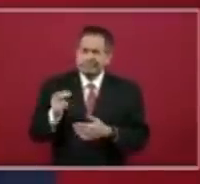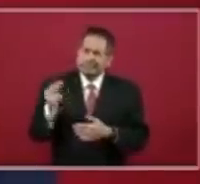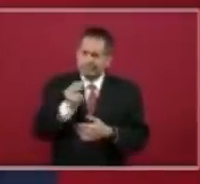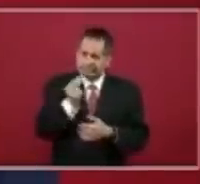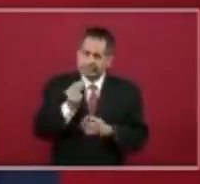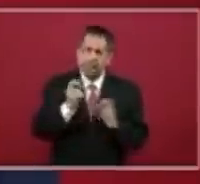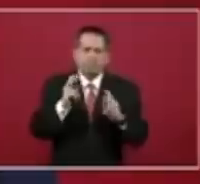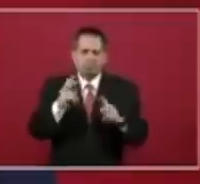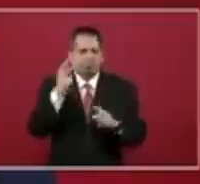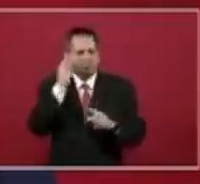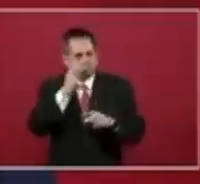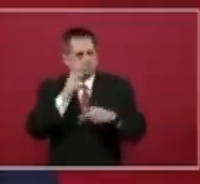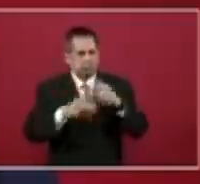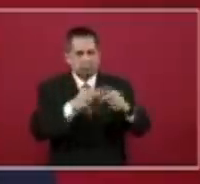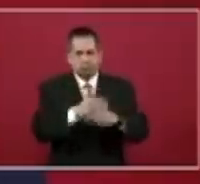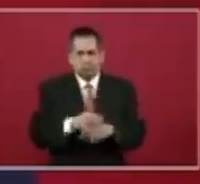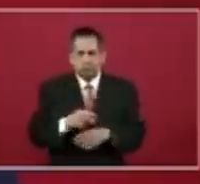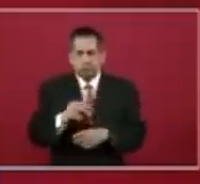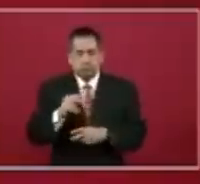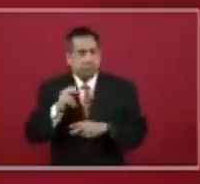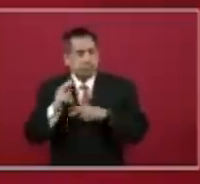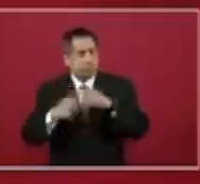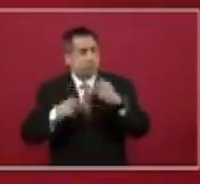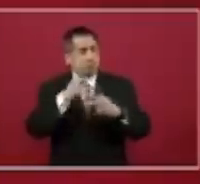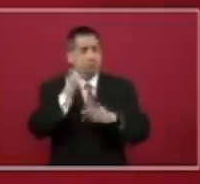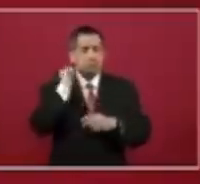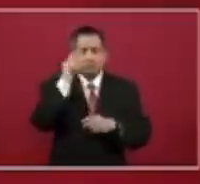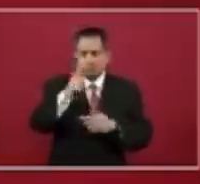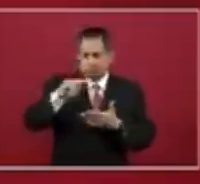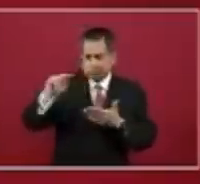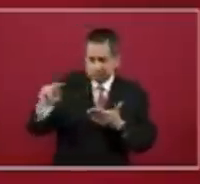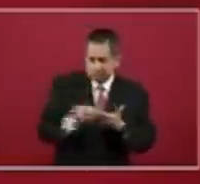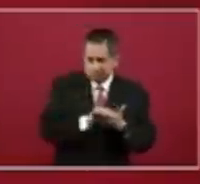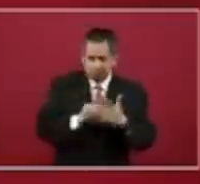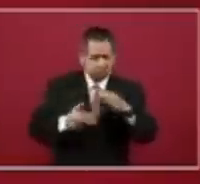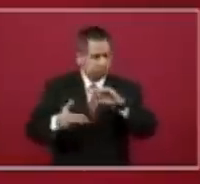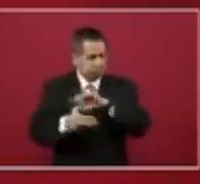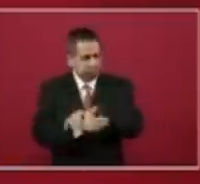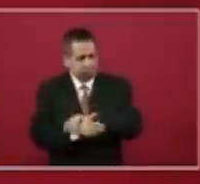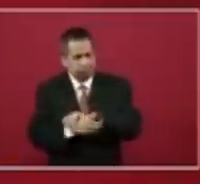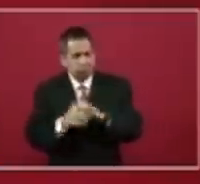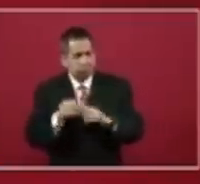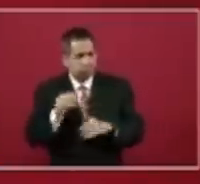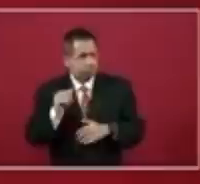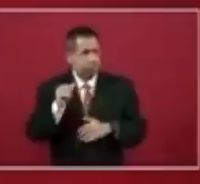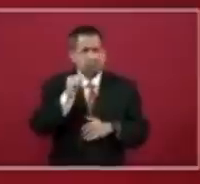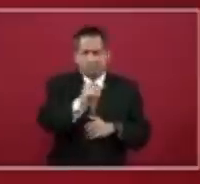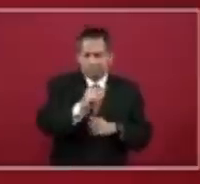necesario. O sea, si vamos a firmar un convenio a un país